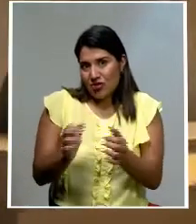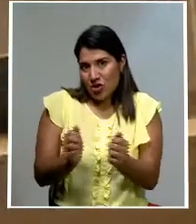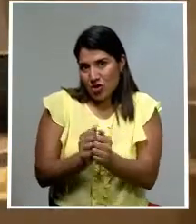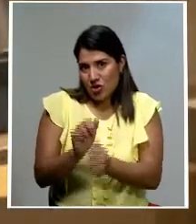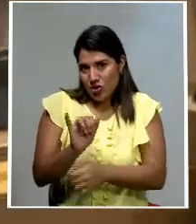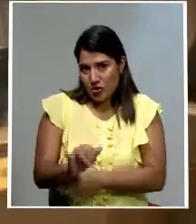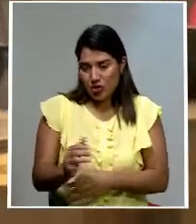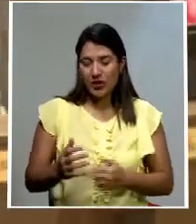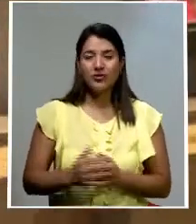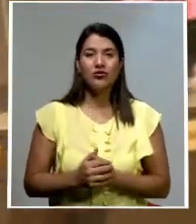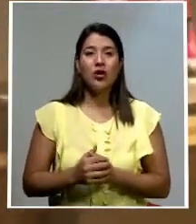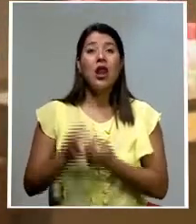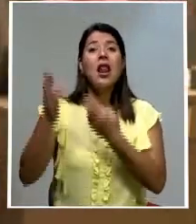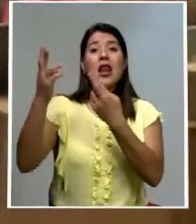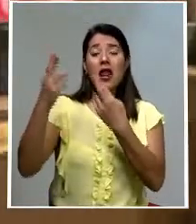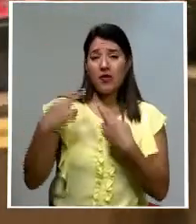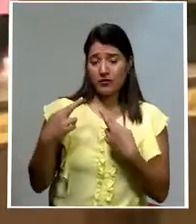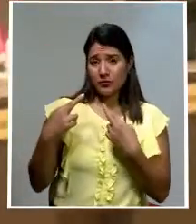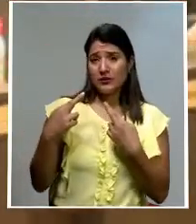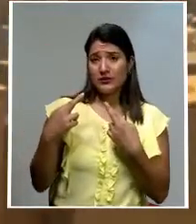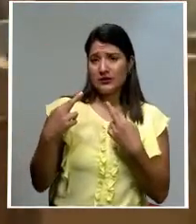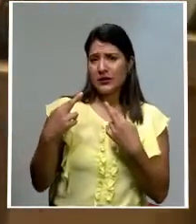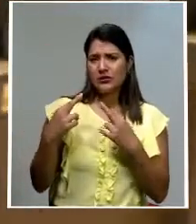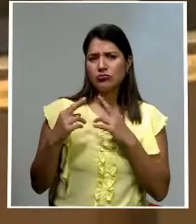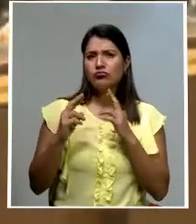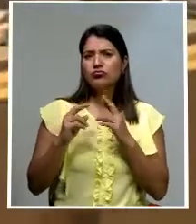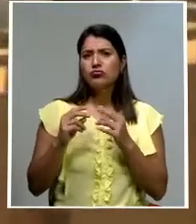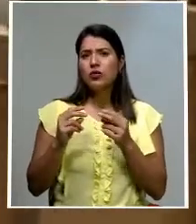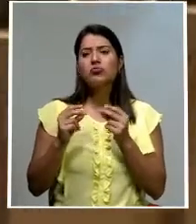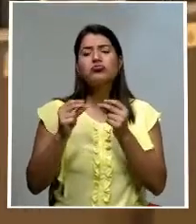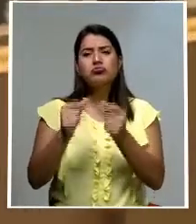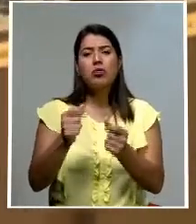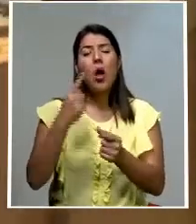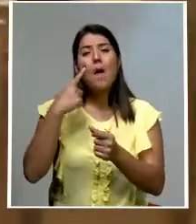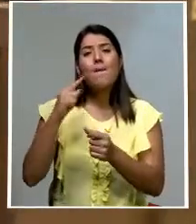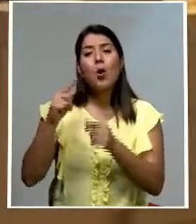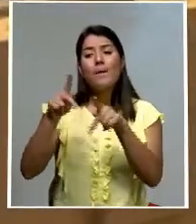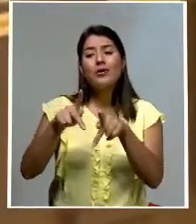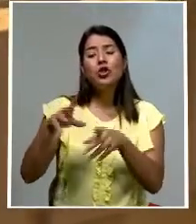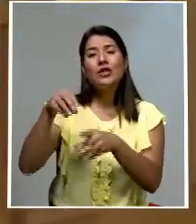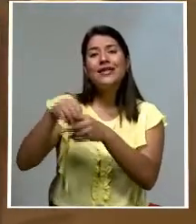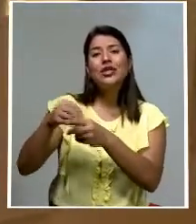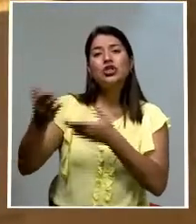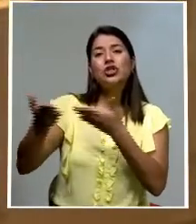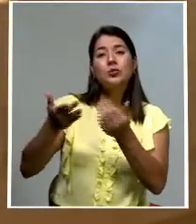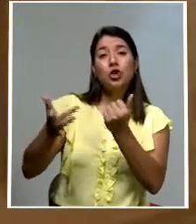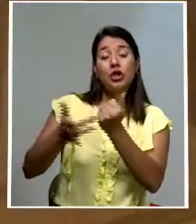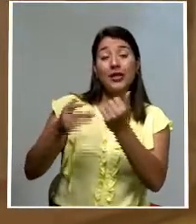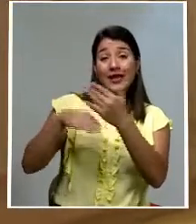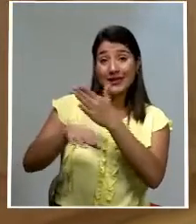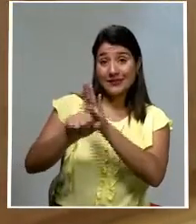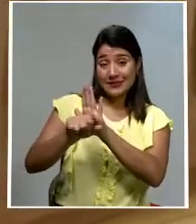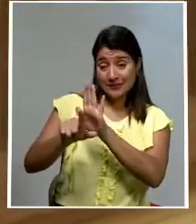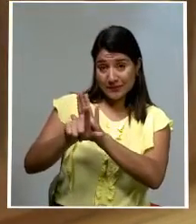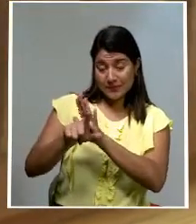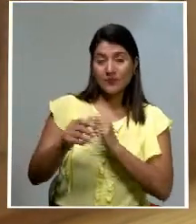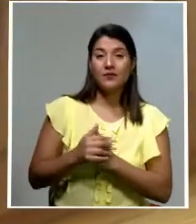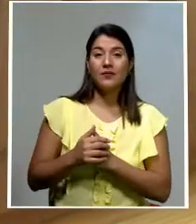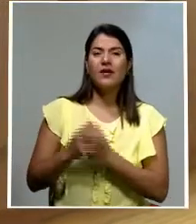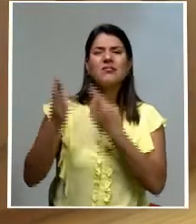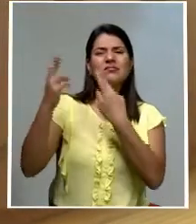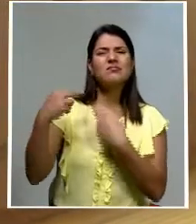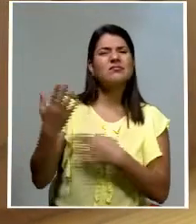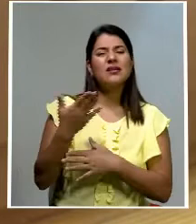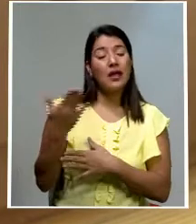La consulta fue resuelta pocas horas después por los miembros de servicios técnicos de la Asamblea Legislativa, quienes